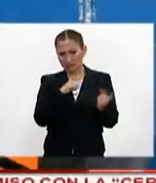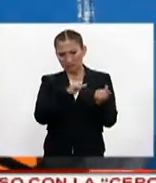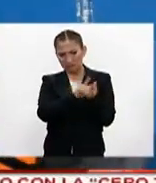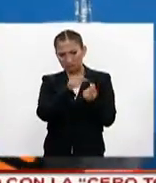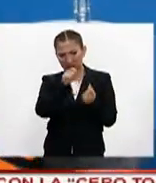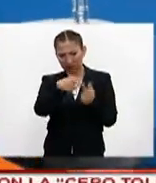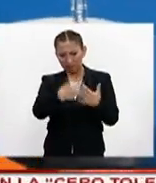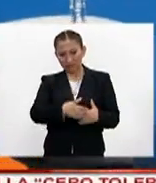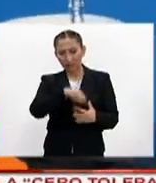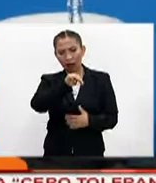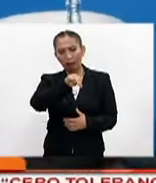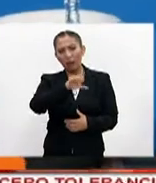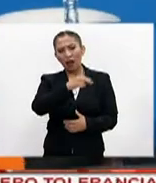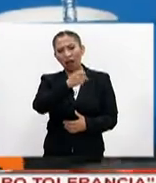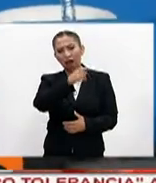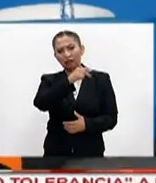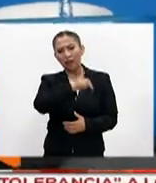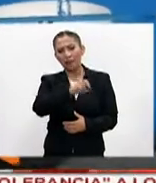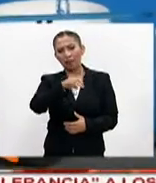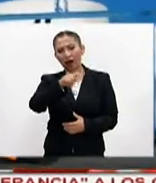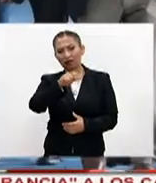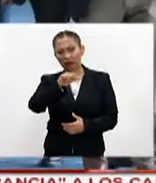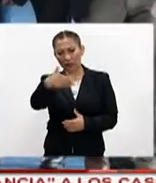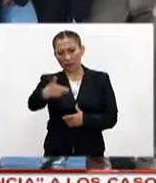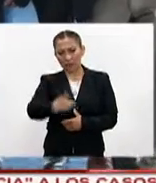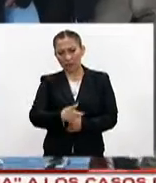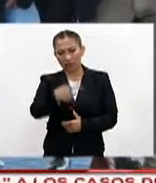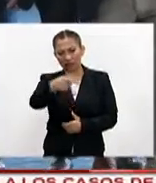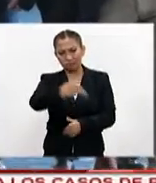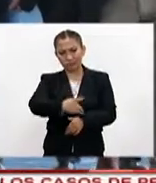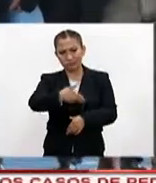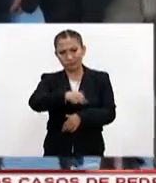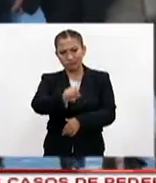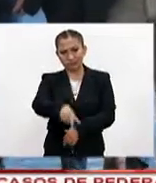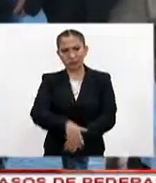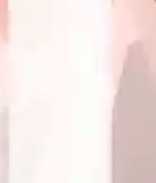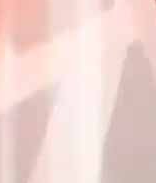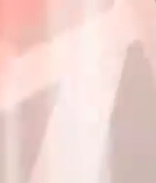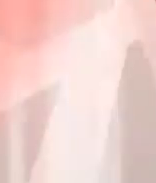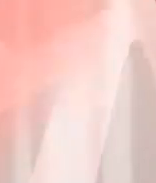de la empresa Manhattan Master Plan que solicitó el procedimiento.